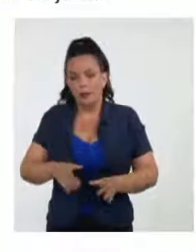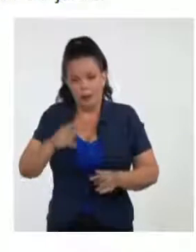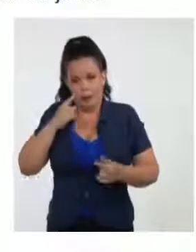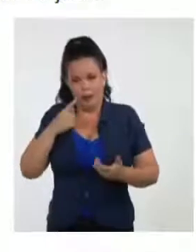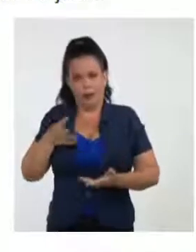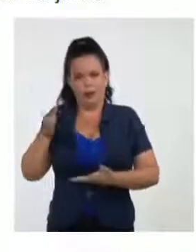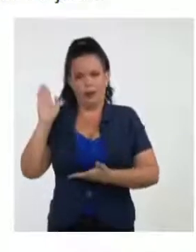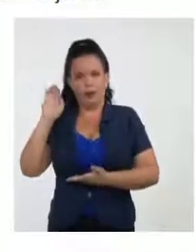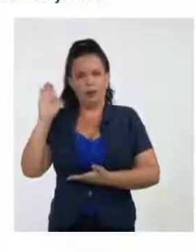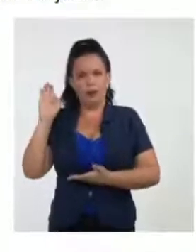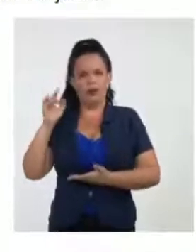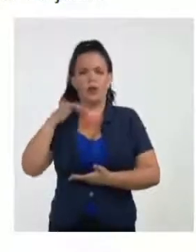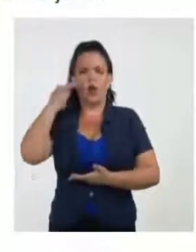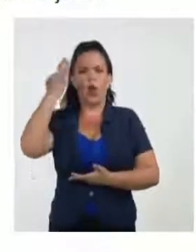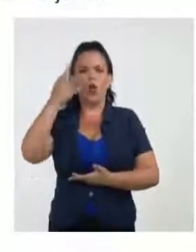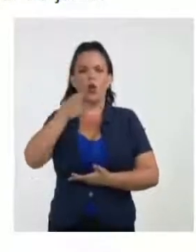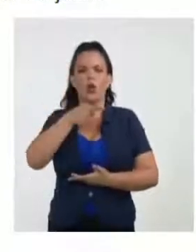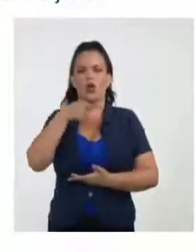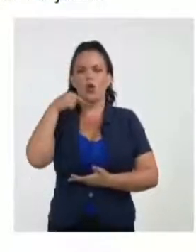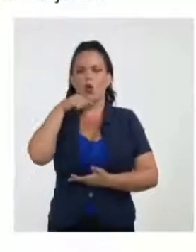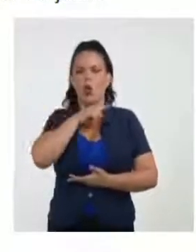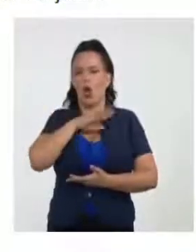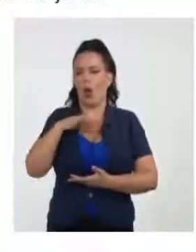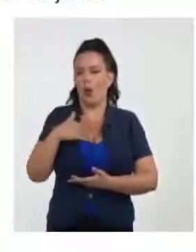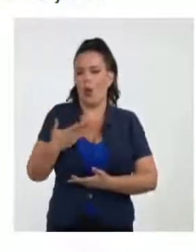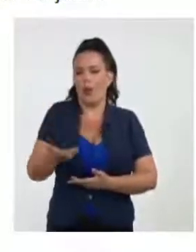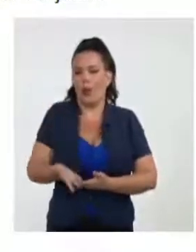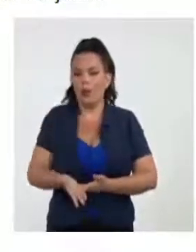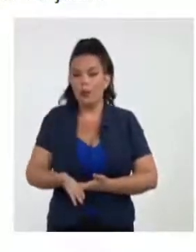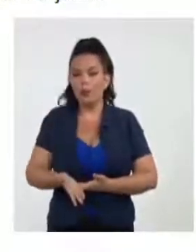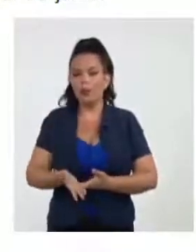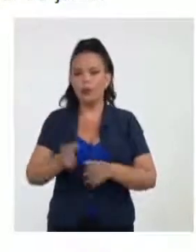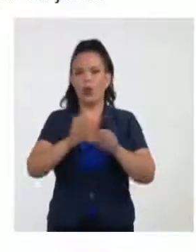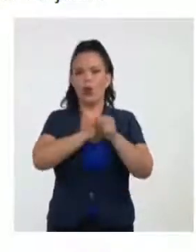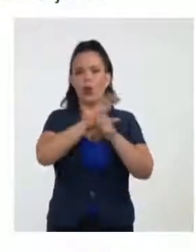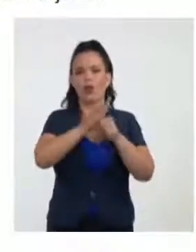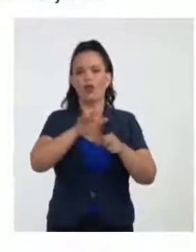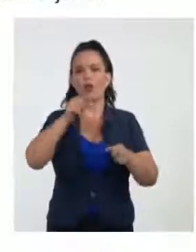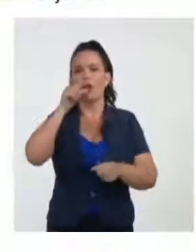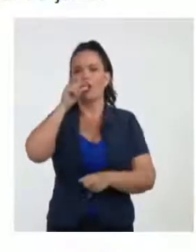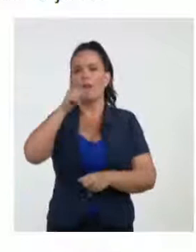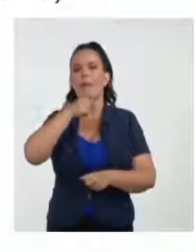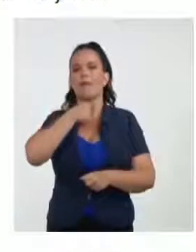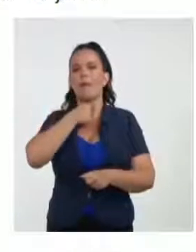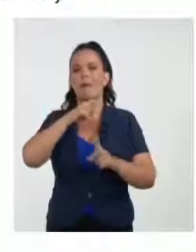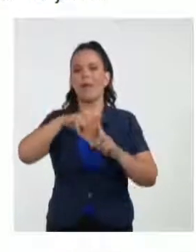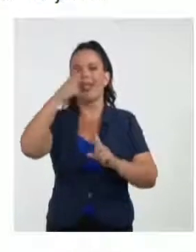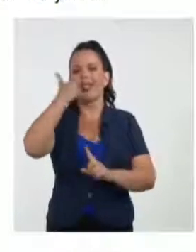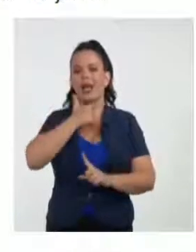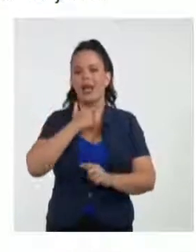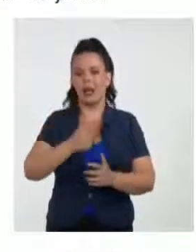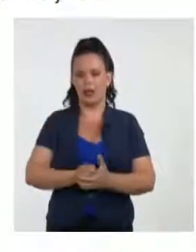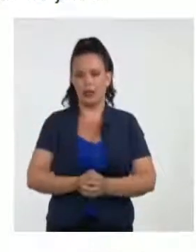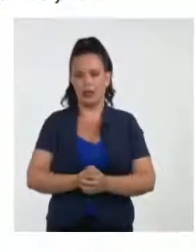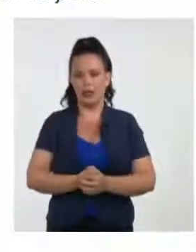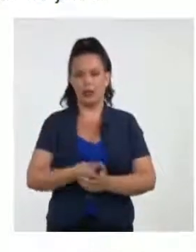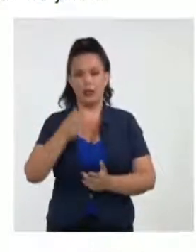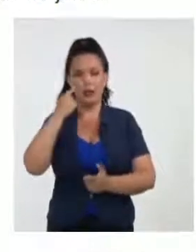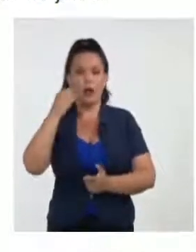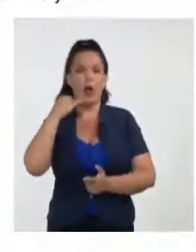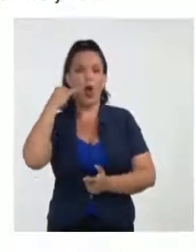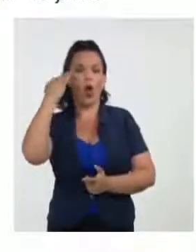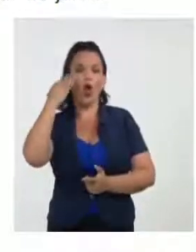color rojo es la variante beta, que como ustedes ven, el color rojo, eso es por meses, se ha